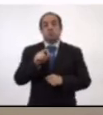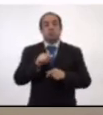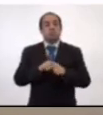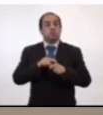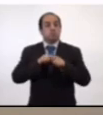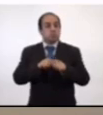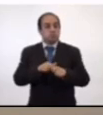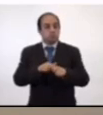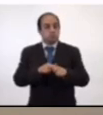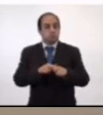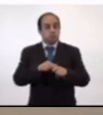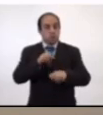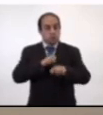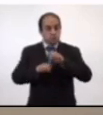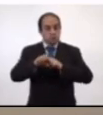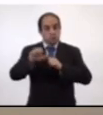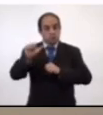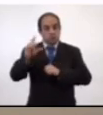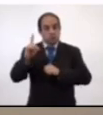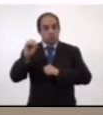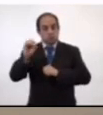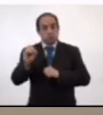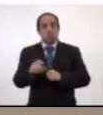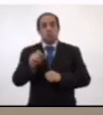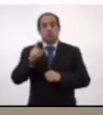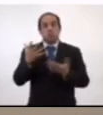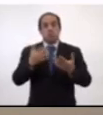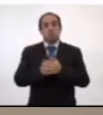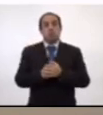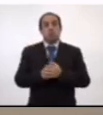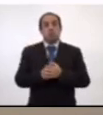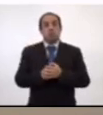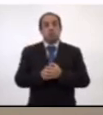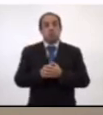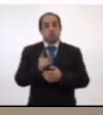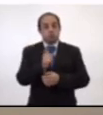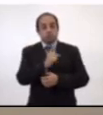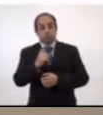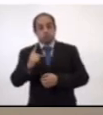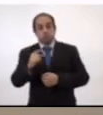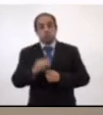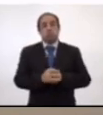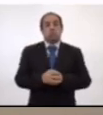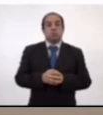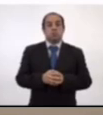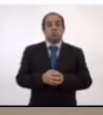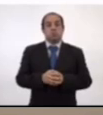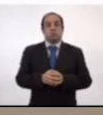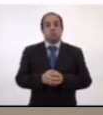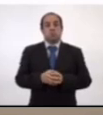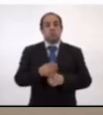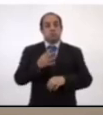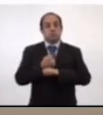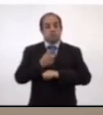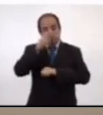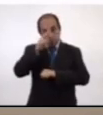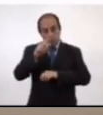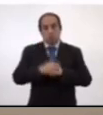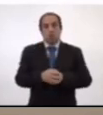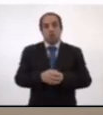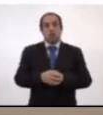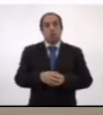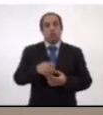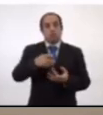unidades de la empresa ADO y siguen extendidos los recorridos del Estado de México hasta Constitución de 1917. El